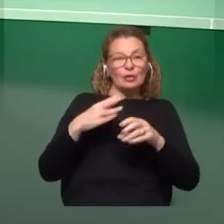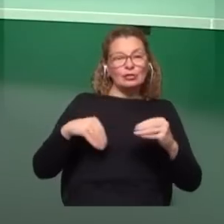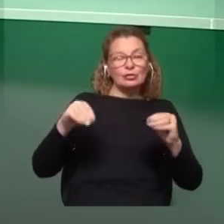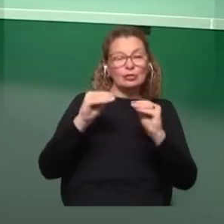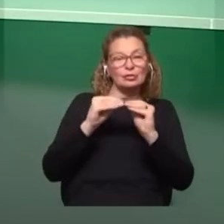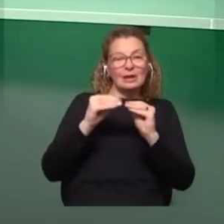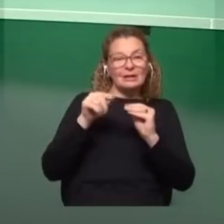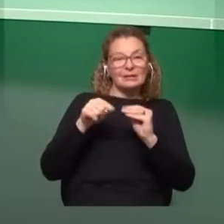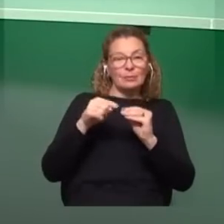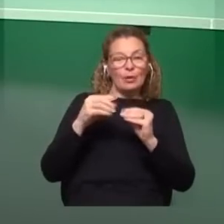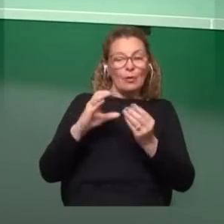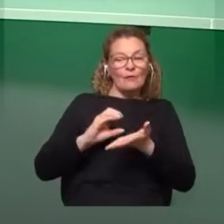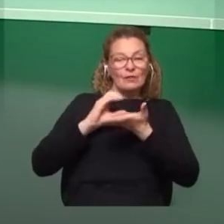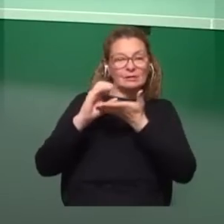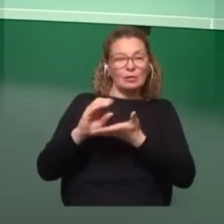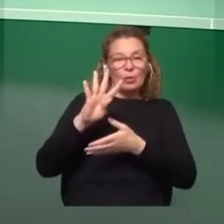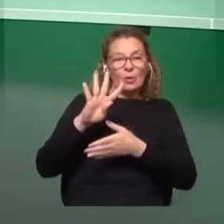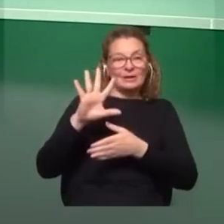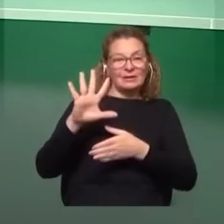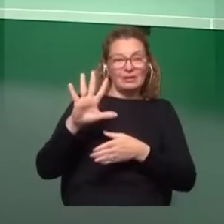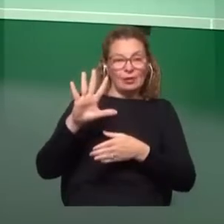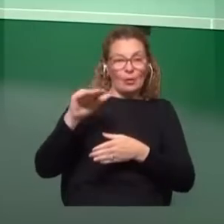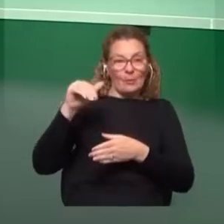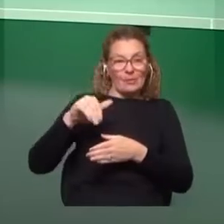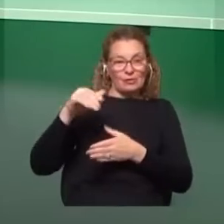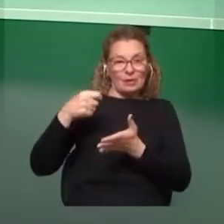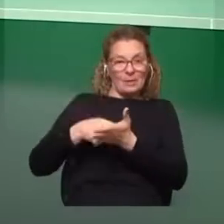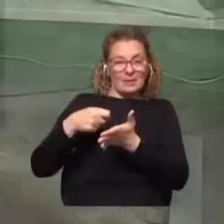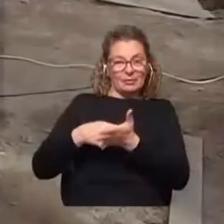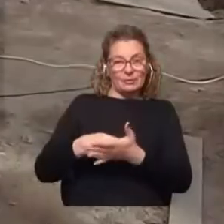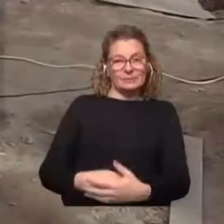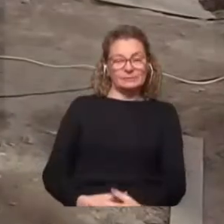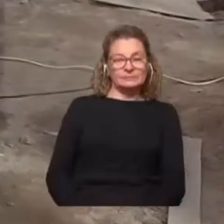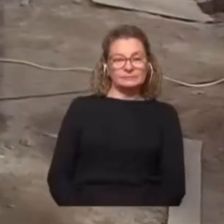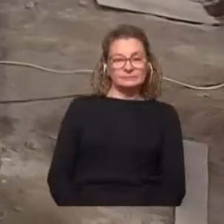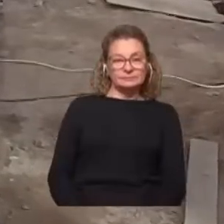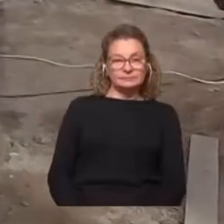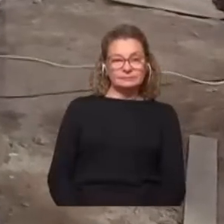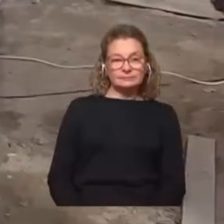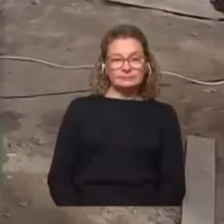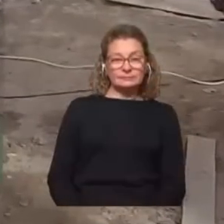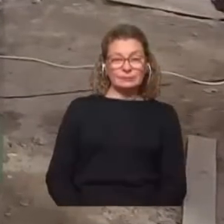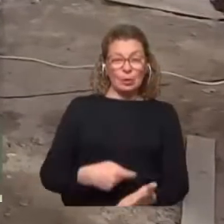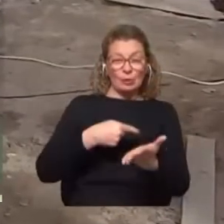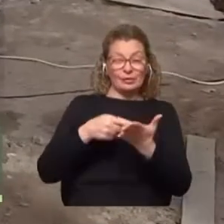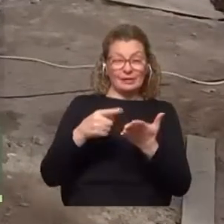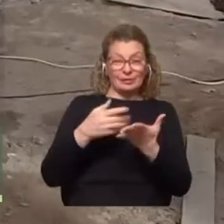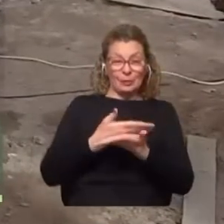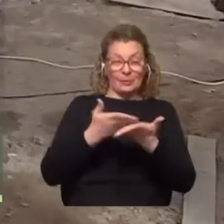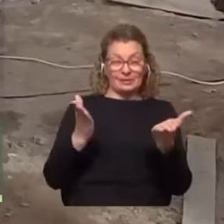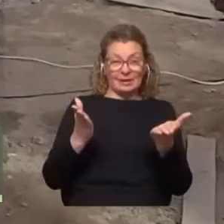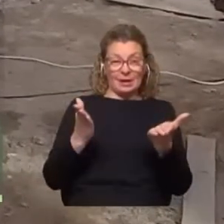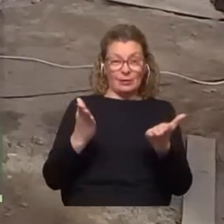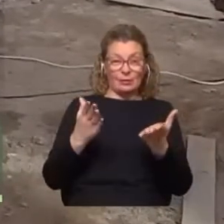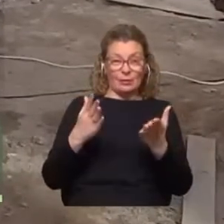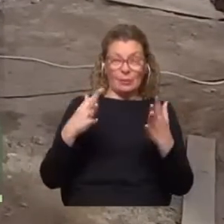para entonces se habrán invertido 45 millones de pesos es un centro de espectáculos a cielo abierto que tiene